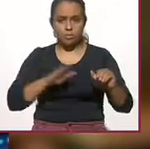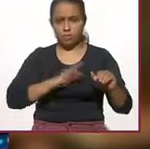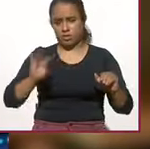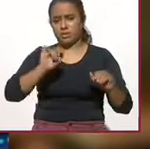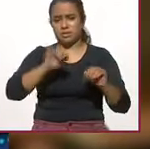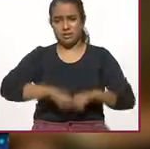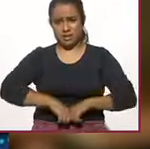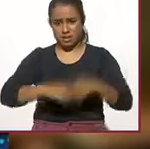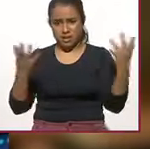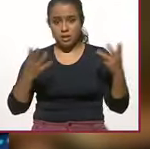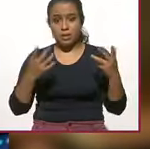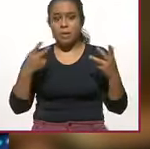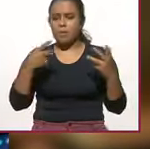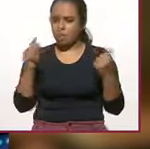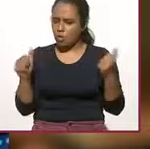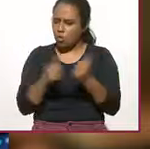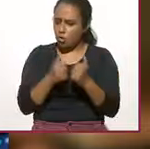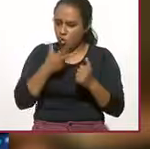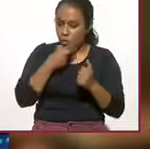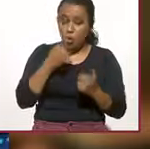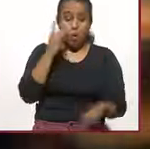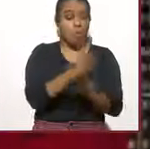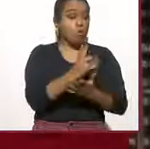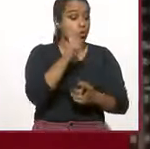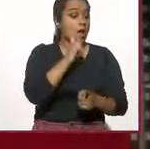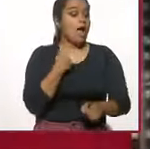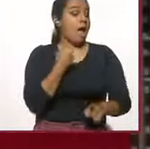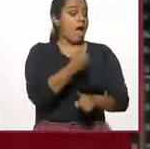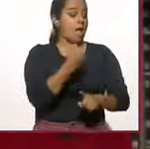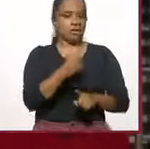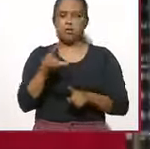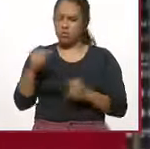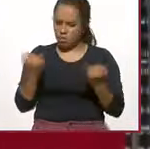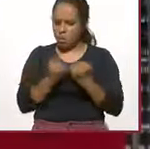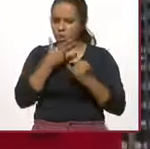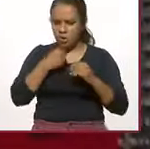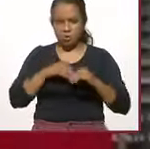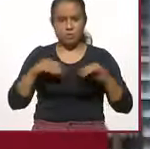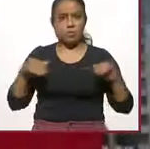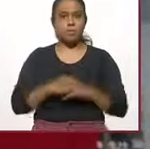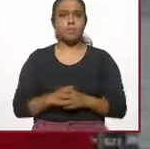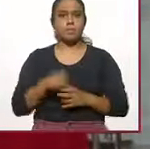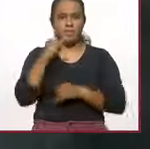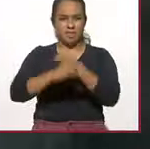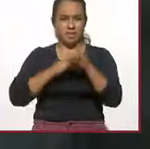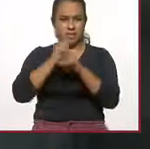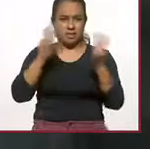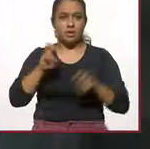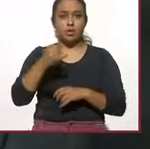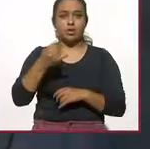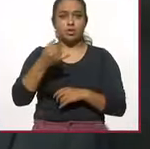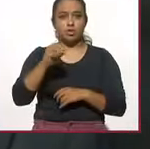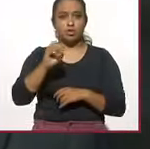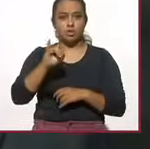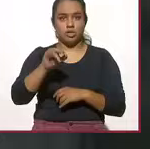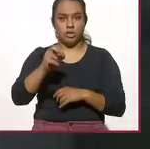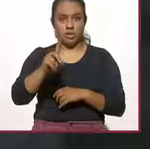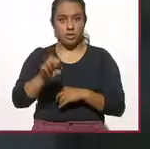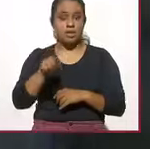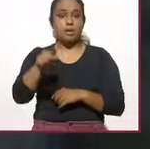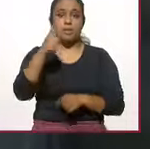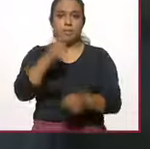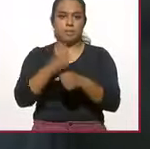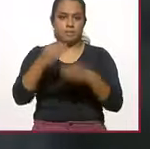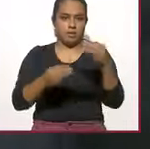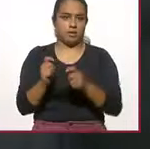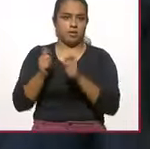supuesto, con los hombres, no sin los hombres. En información internacional, Yoshihide Suga fue elegido formalmente como primer